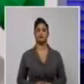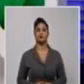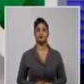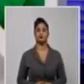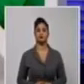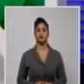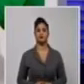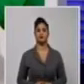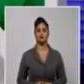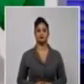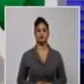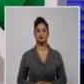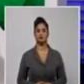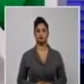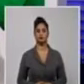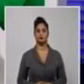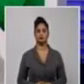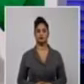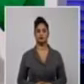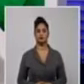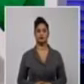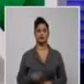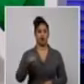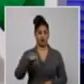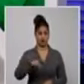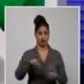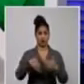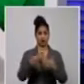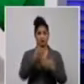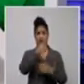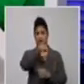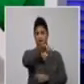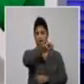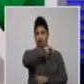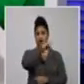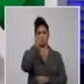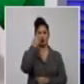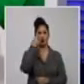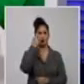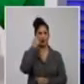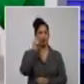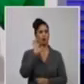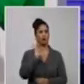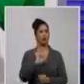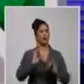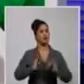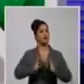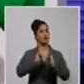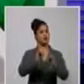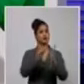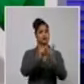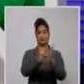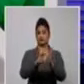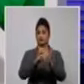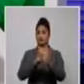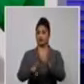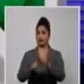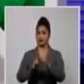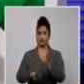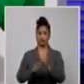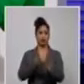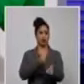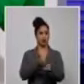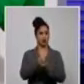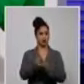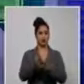este comportamiento en el día de ayer podemos ver que las tasas más elevadas se mantienen en Guantánamo,